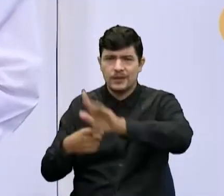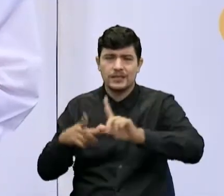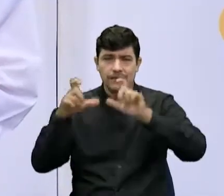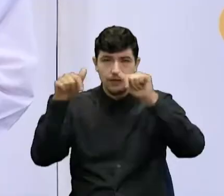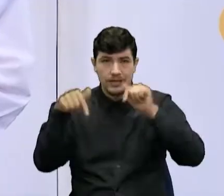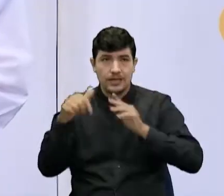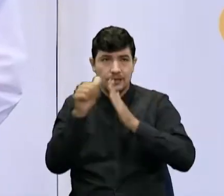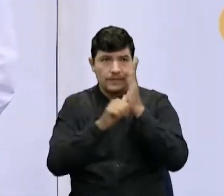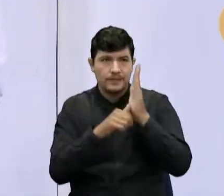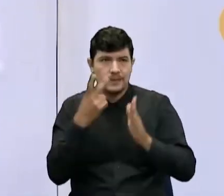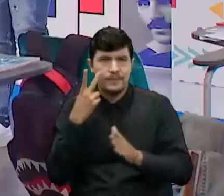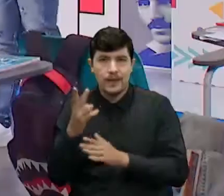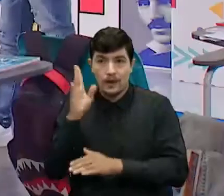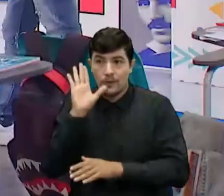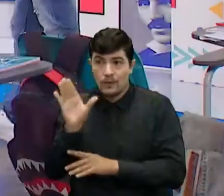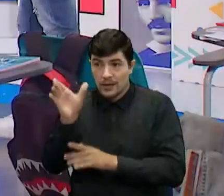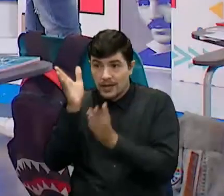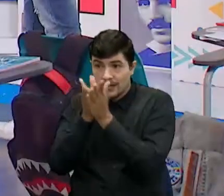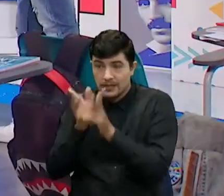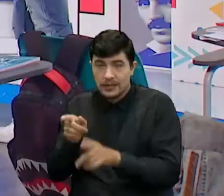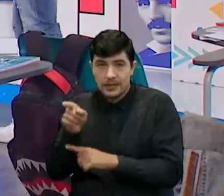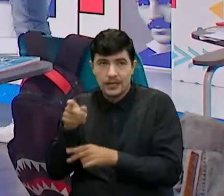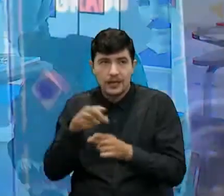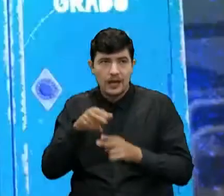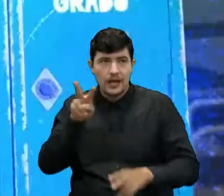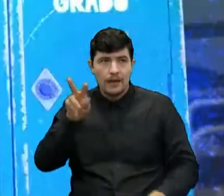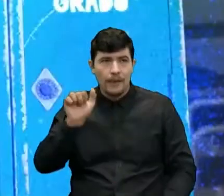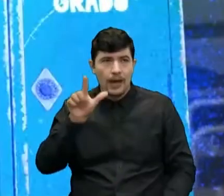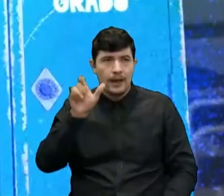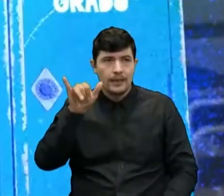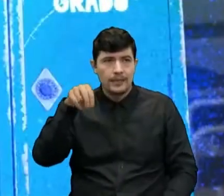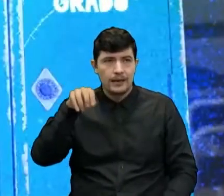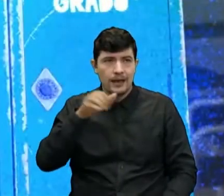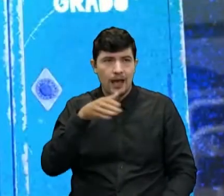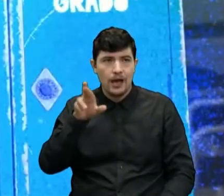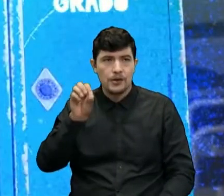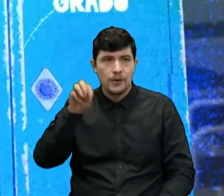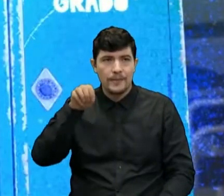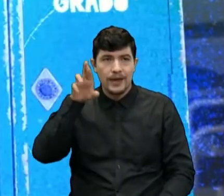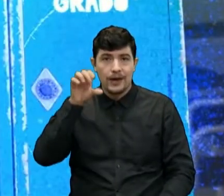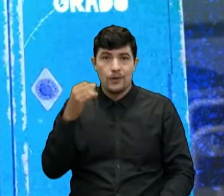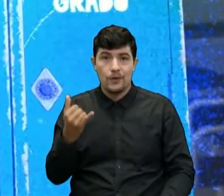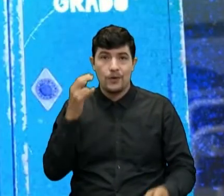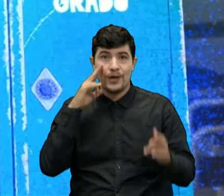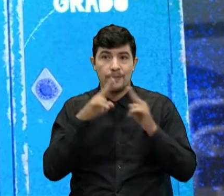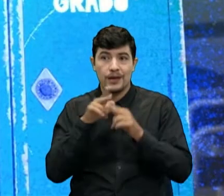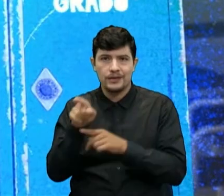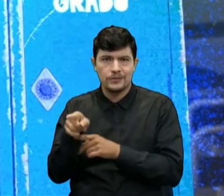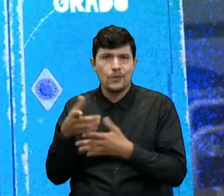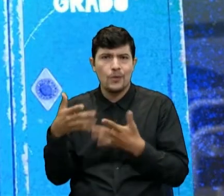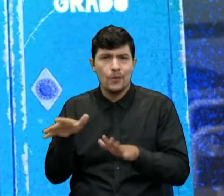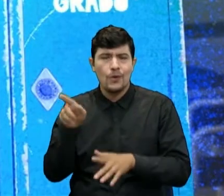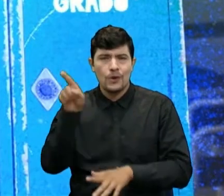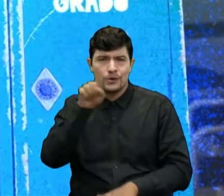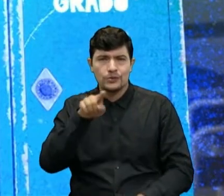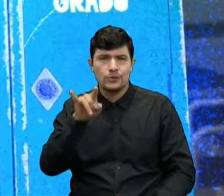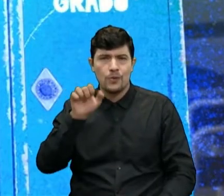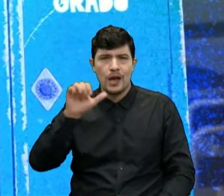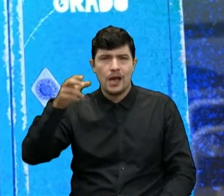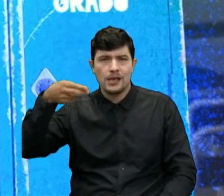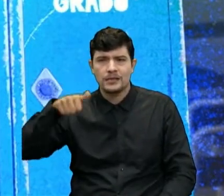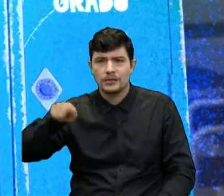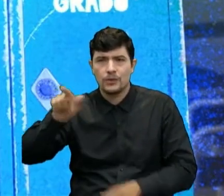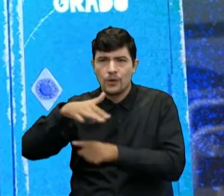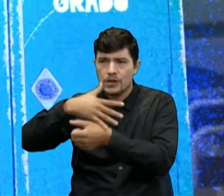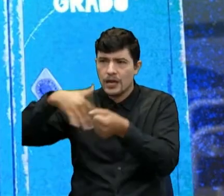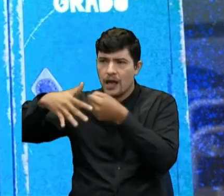programa Tenemos a una televidente Que se llama Valentina Romero Y hoy vio este programa Desde Soacha Condinamarca Conectada con mi clase